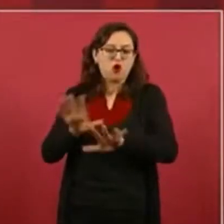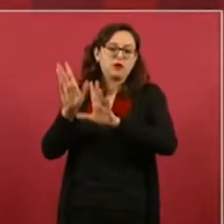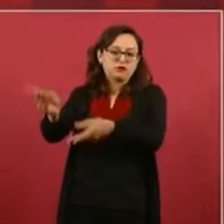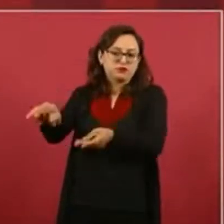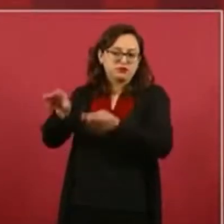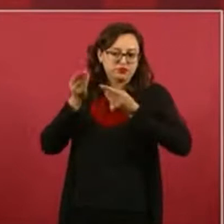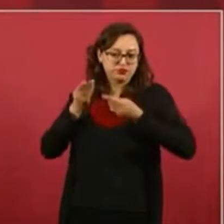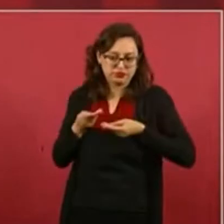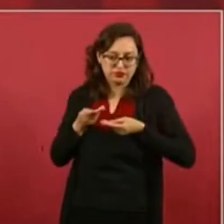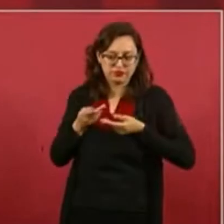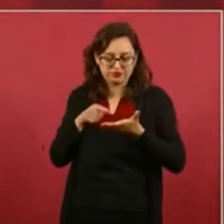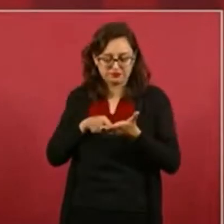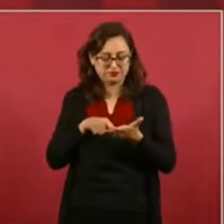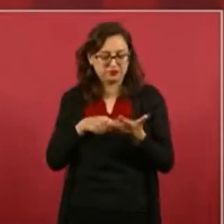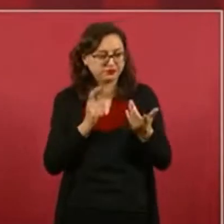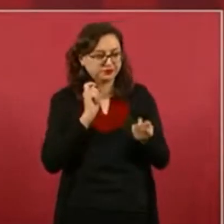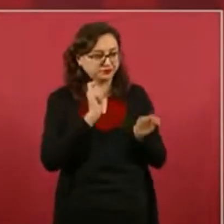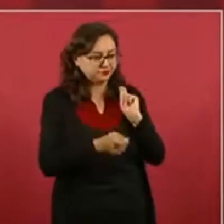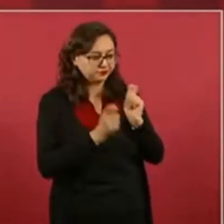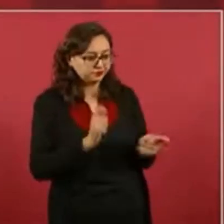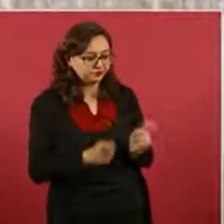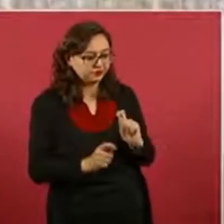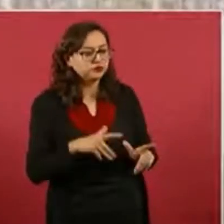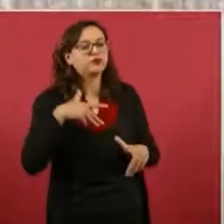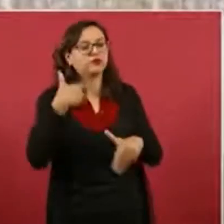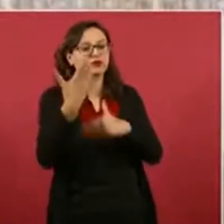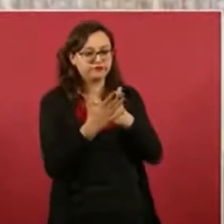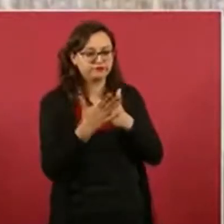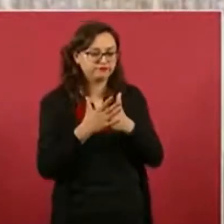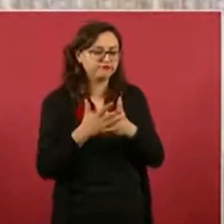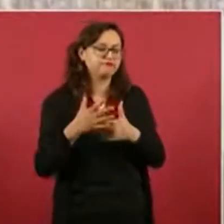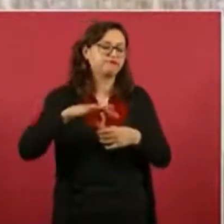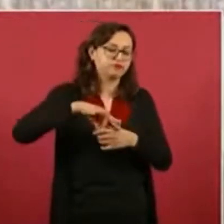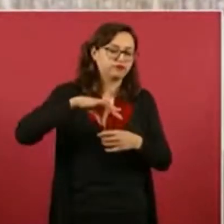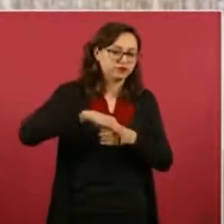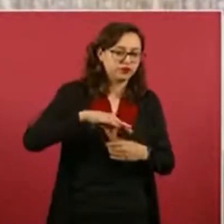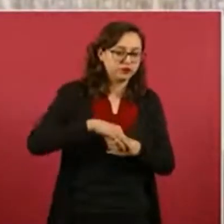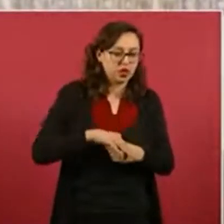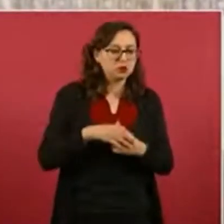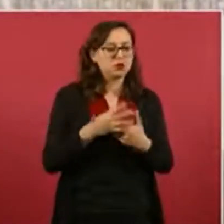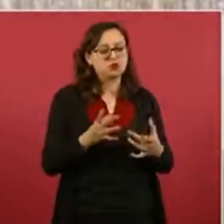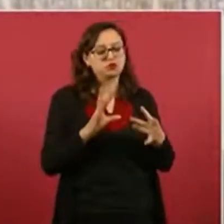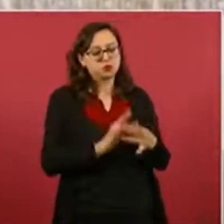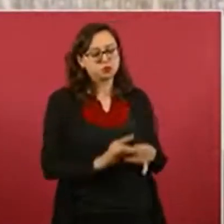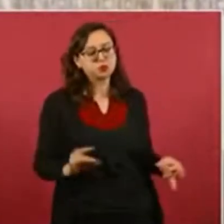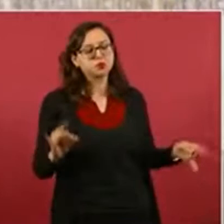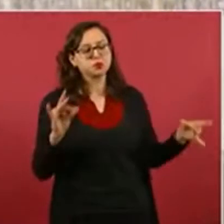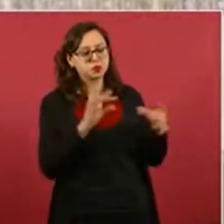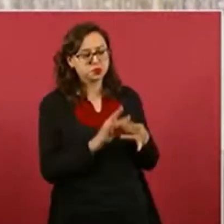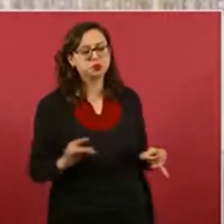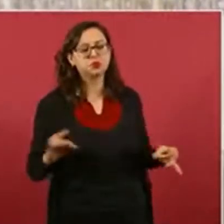este analizado la situación de las elecciones sobre eso estuvimos